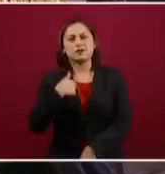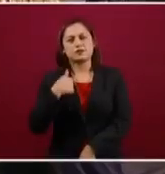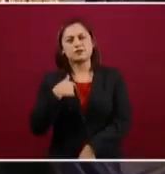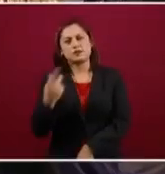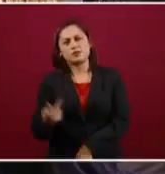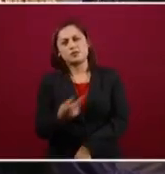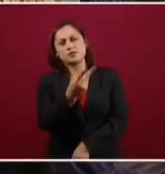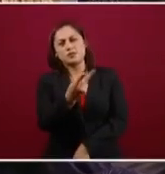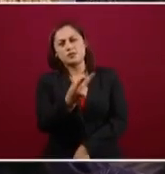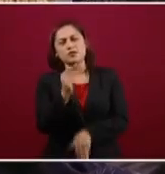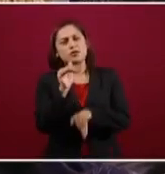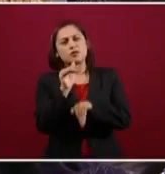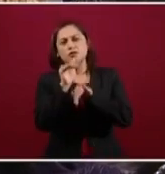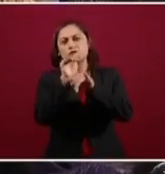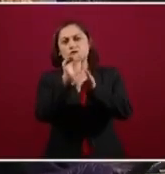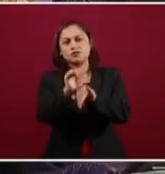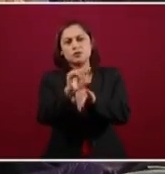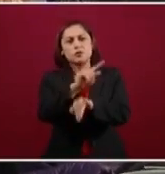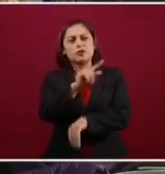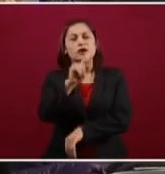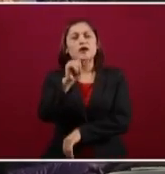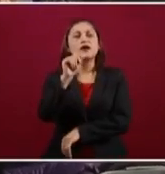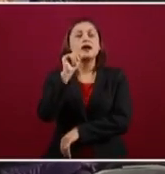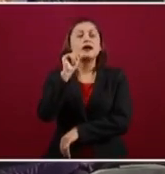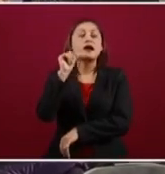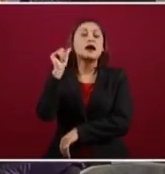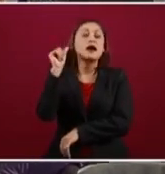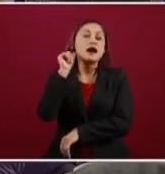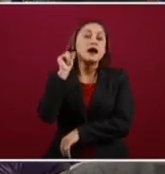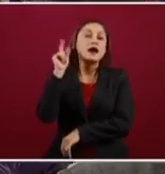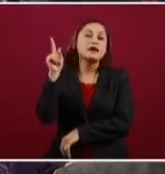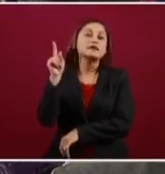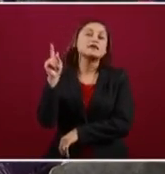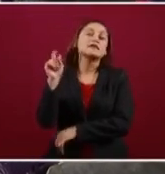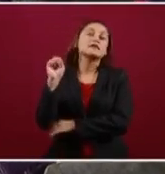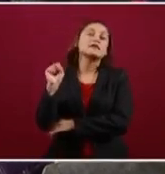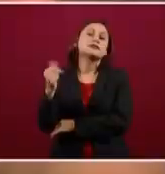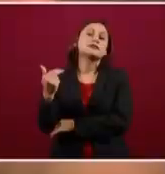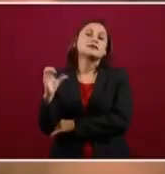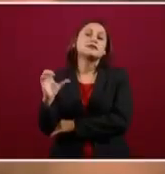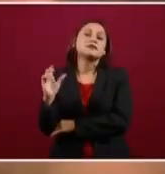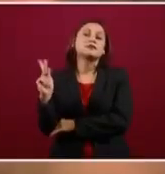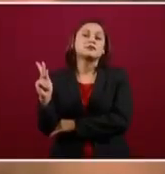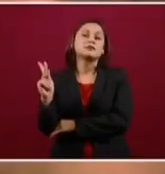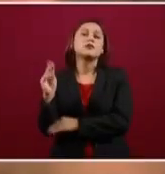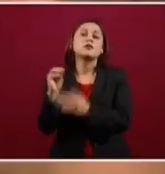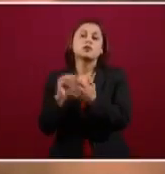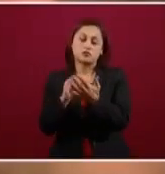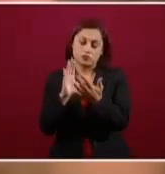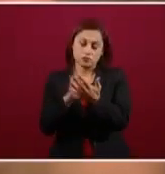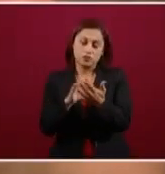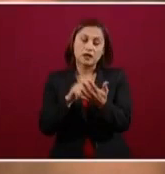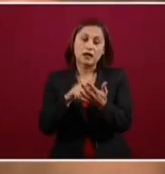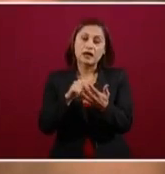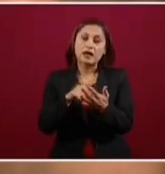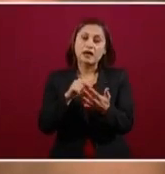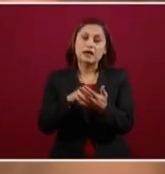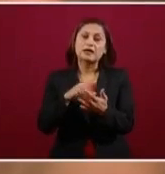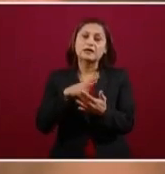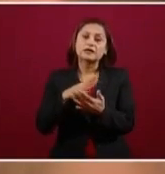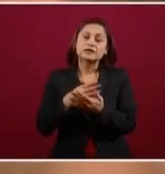Sobre lo que reportó ayer la Secretaría de Hacienda, que existe en el gasto corriente un subejercicio